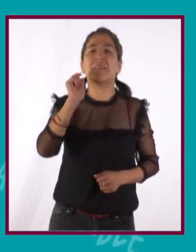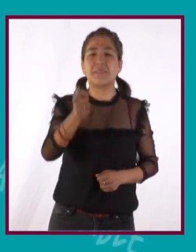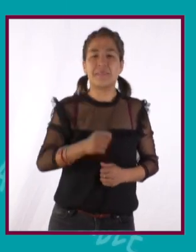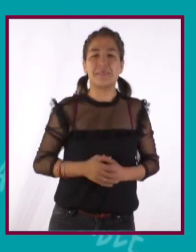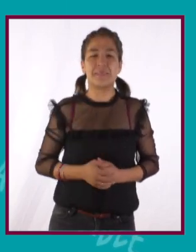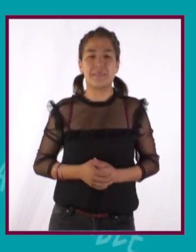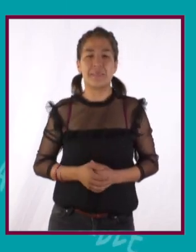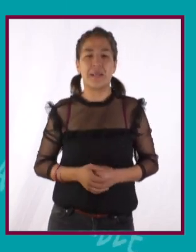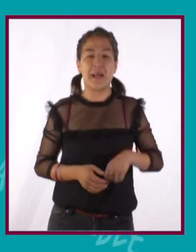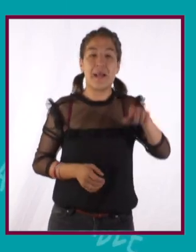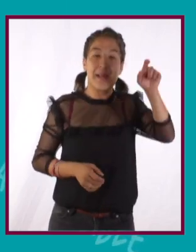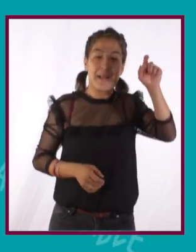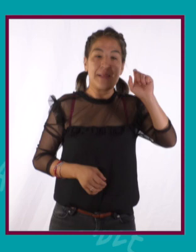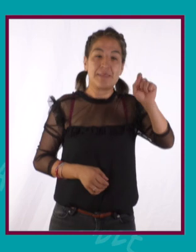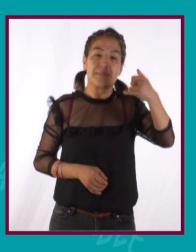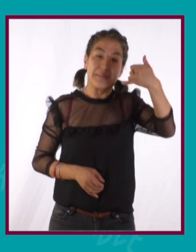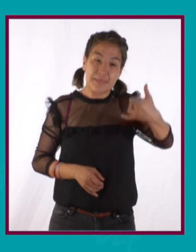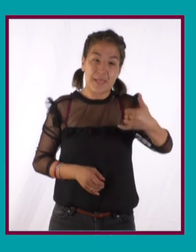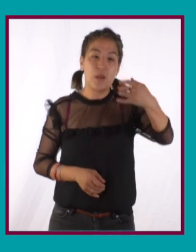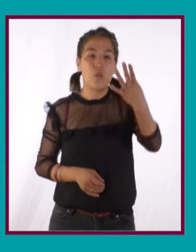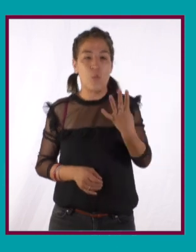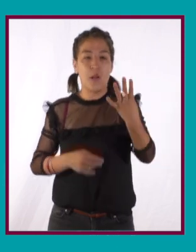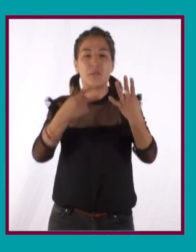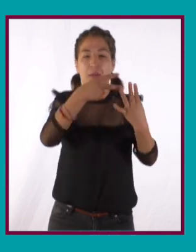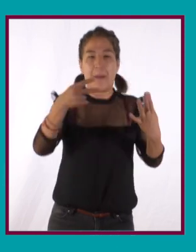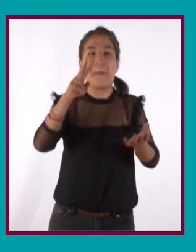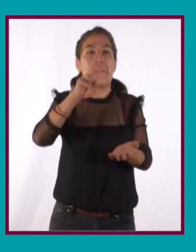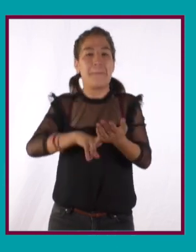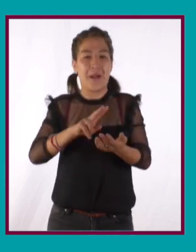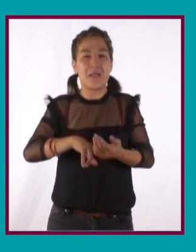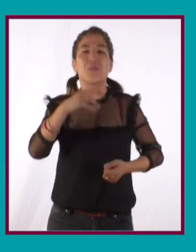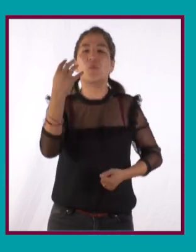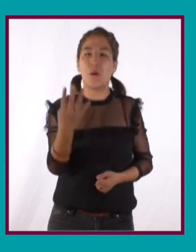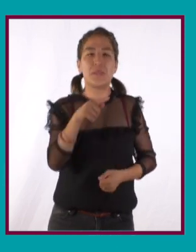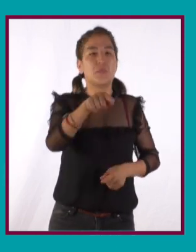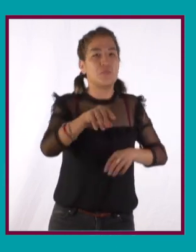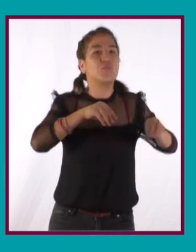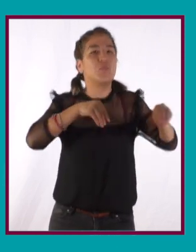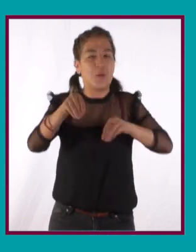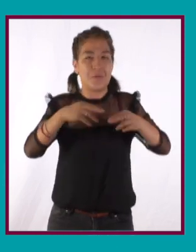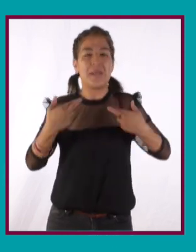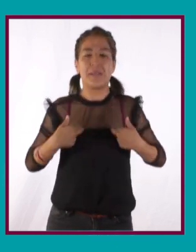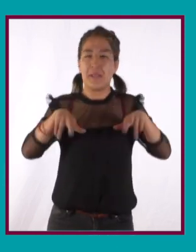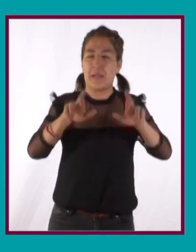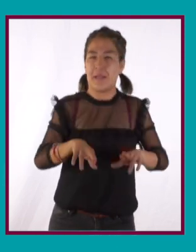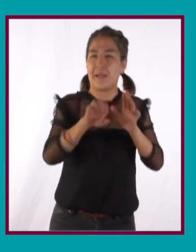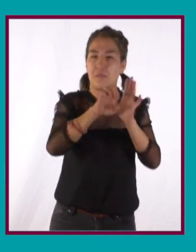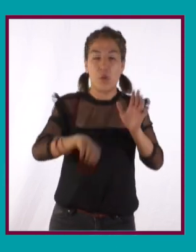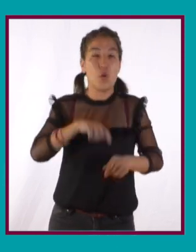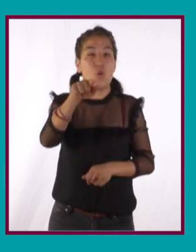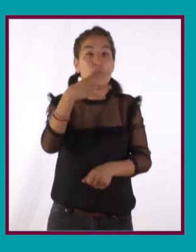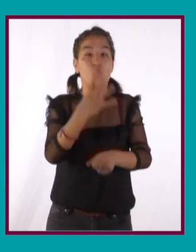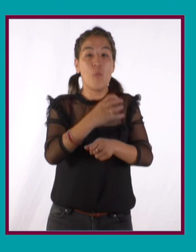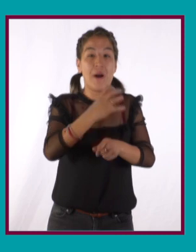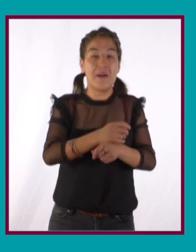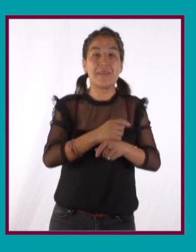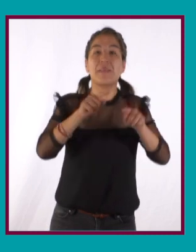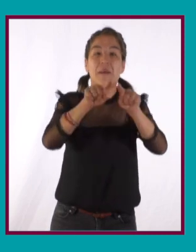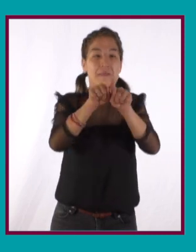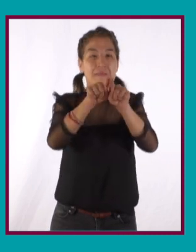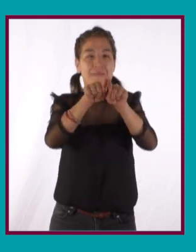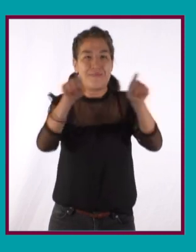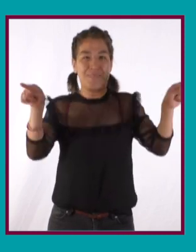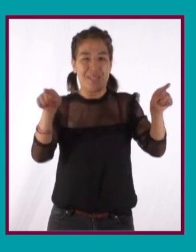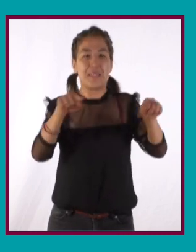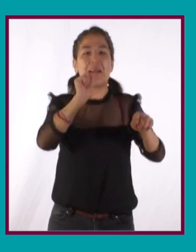A su vez, Y representa los tamaños correspondientes de esas filas después de que se hizo un movimiento. Es decir, que si la cuarta